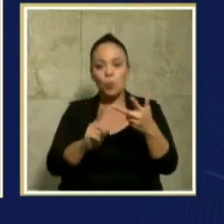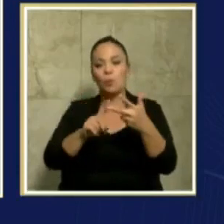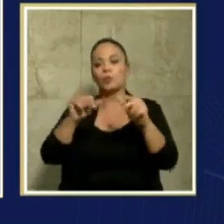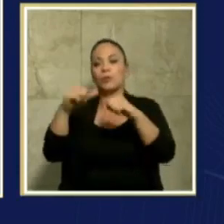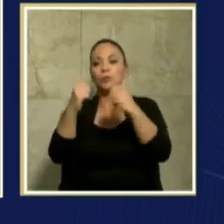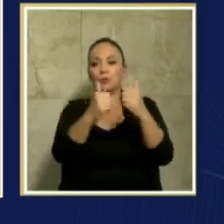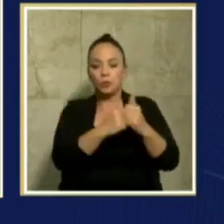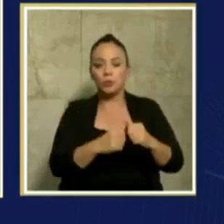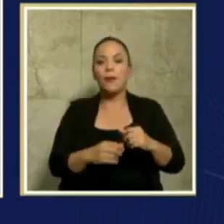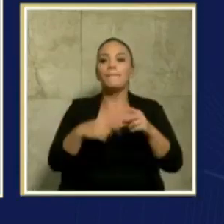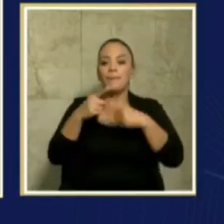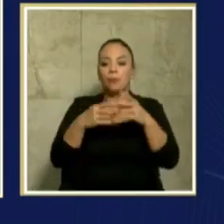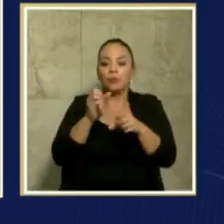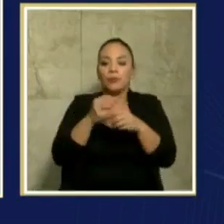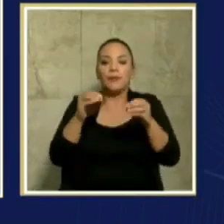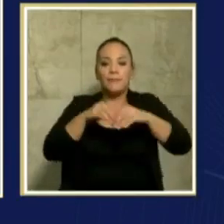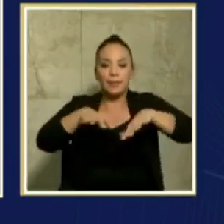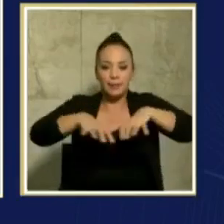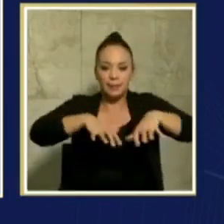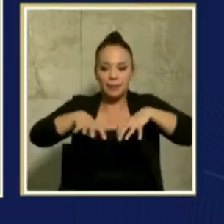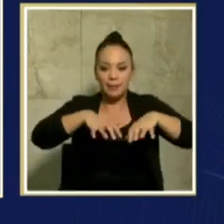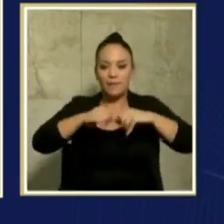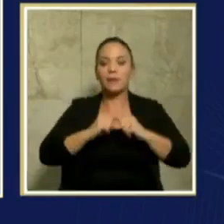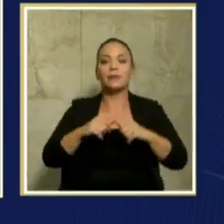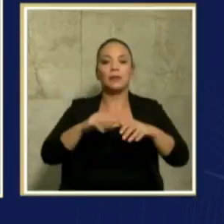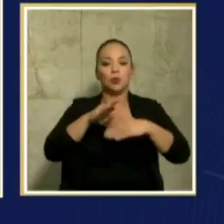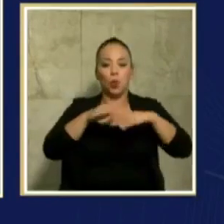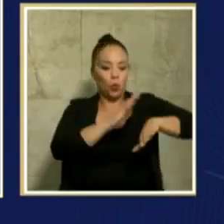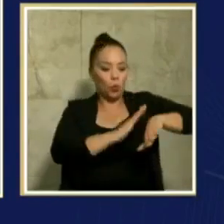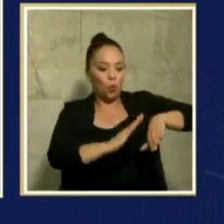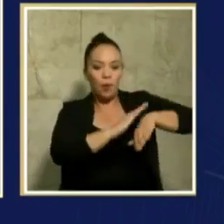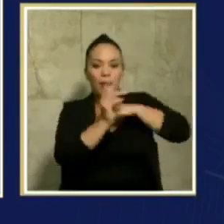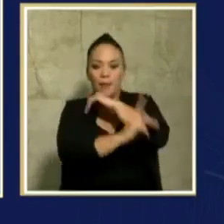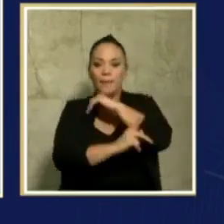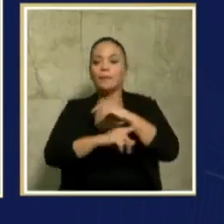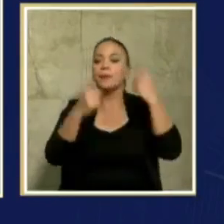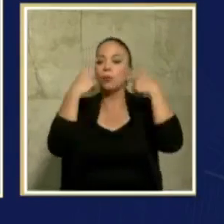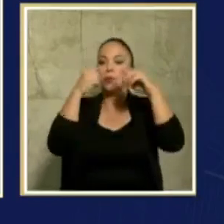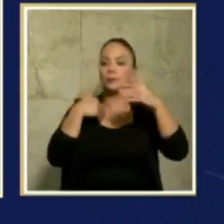Vamos a generar más eventos también en el territorio para